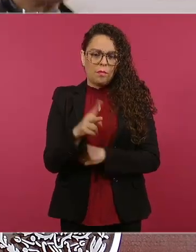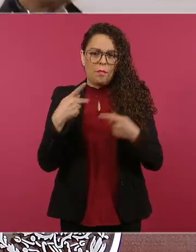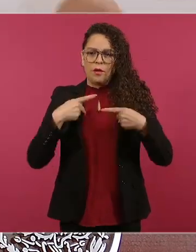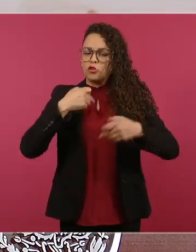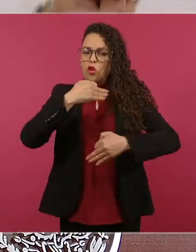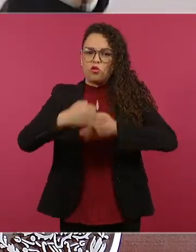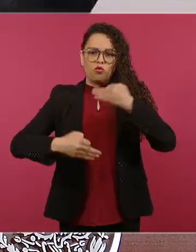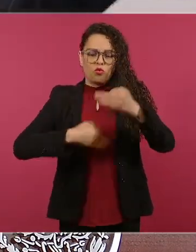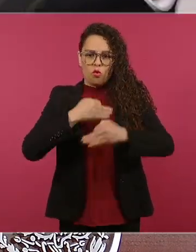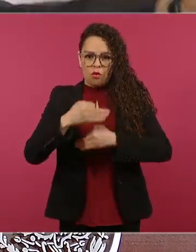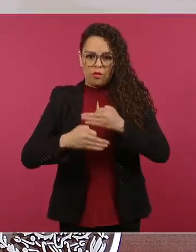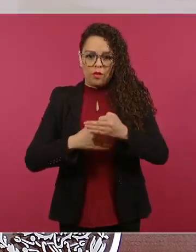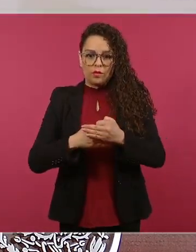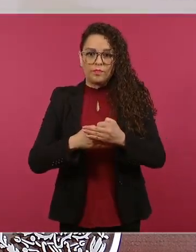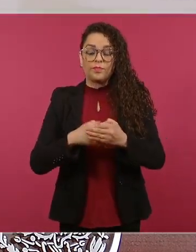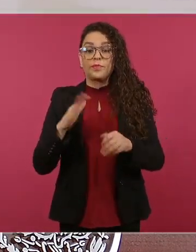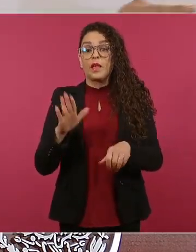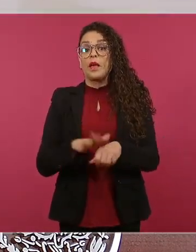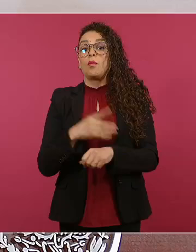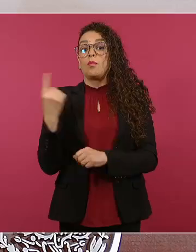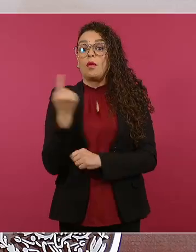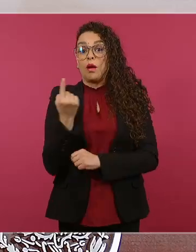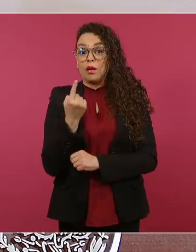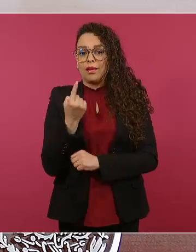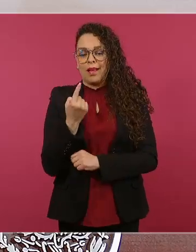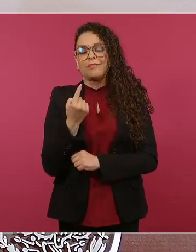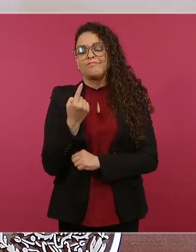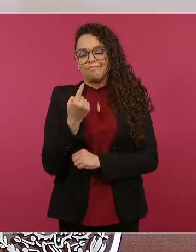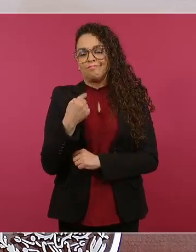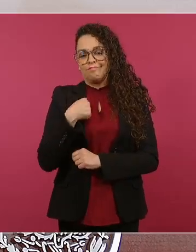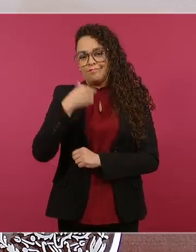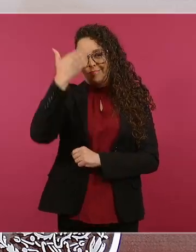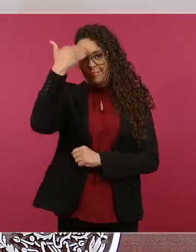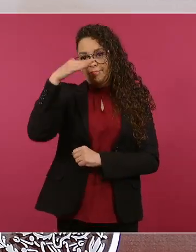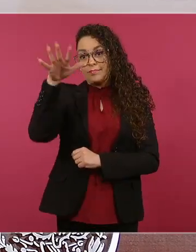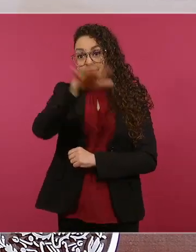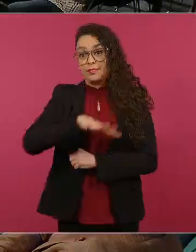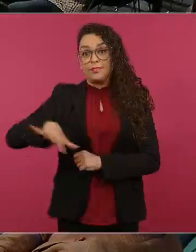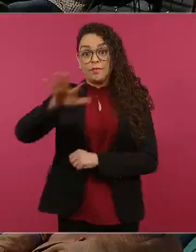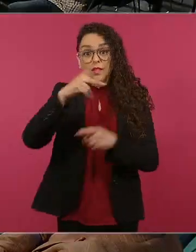el presidente protege a narcotraficantes.